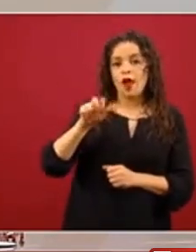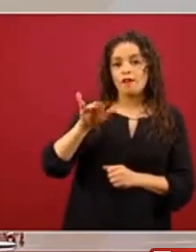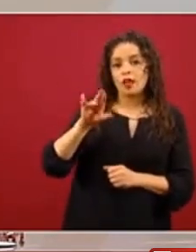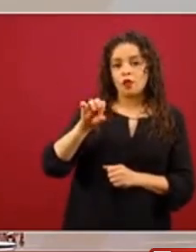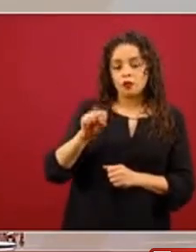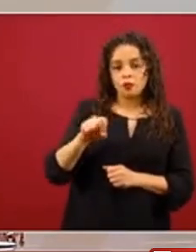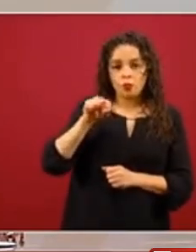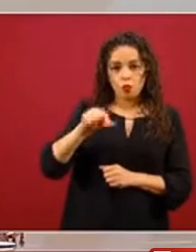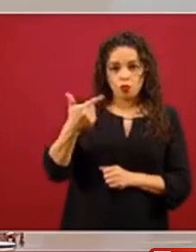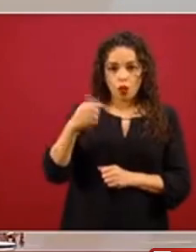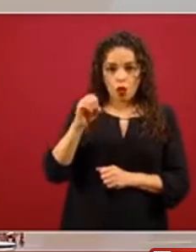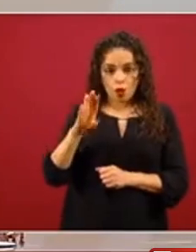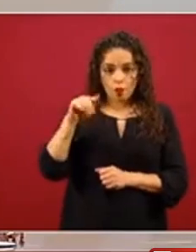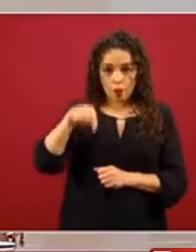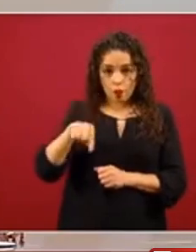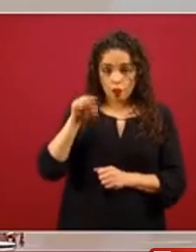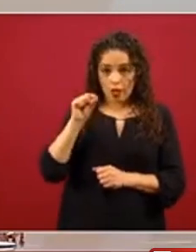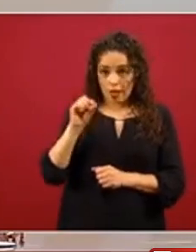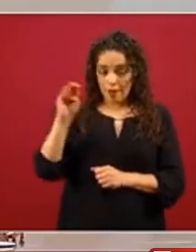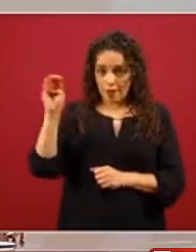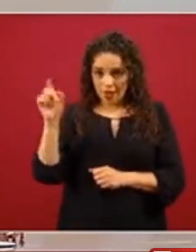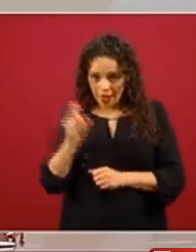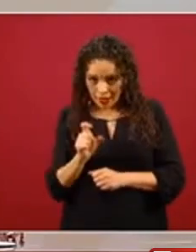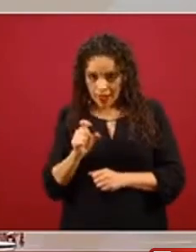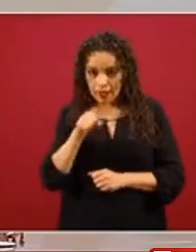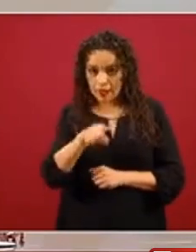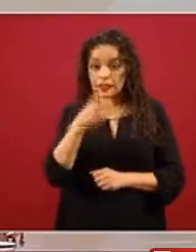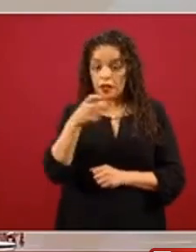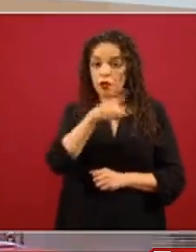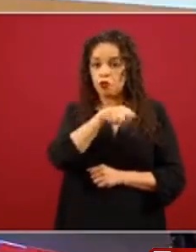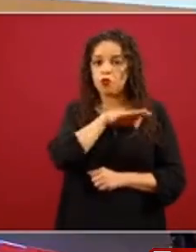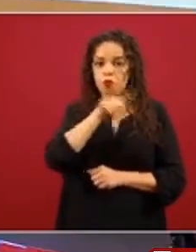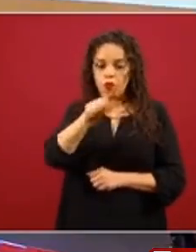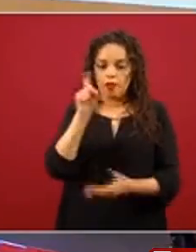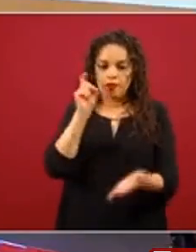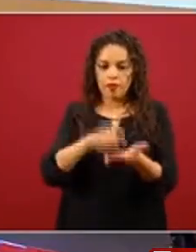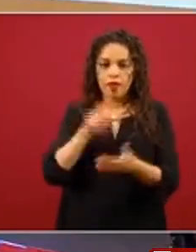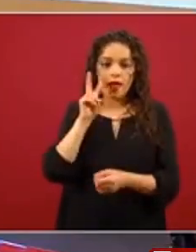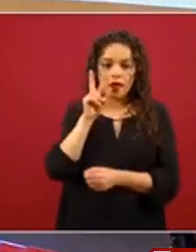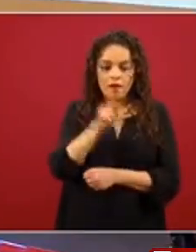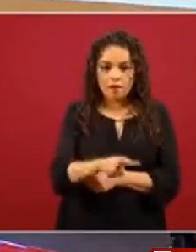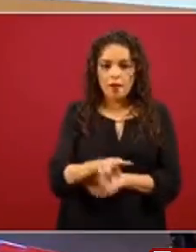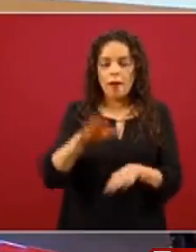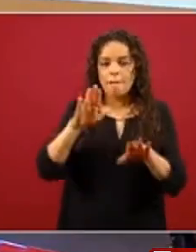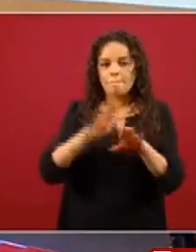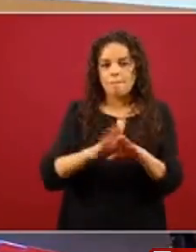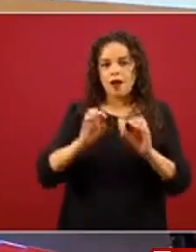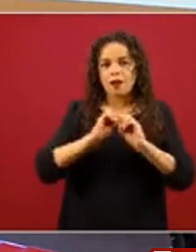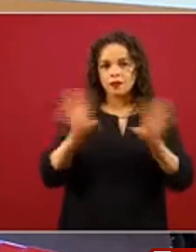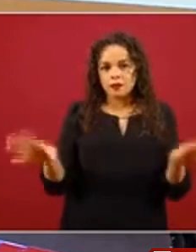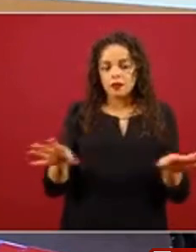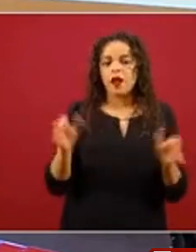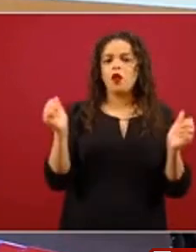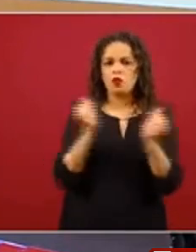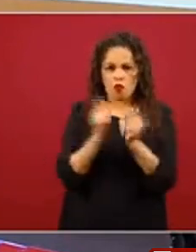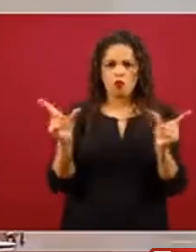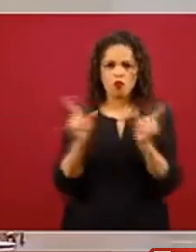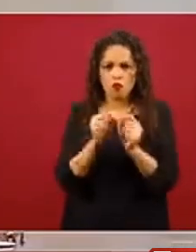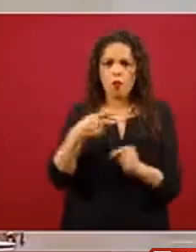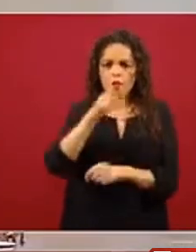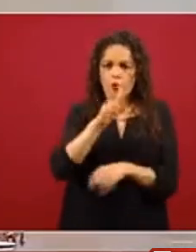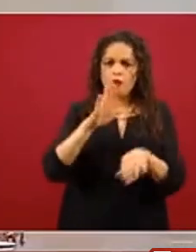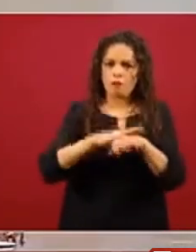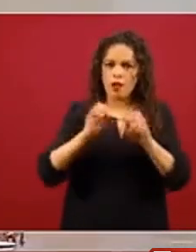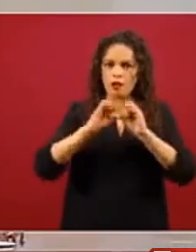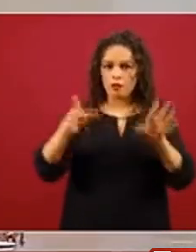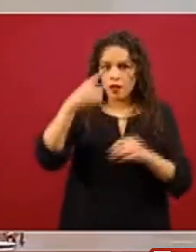coronavirus.gov.mx una ficha muy especial, muy prominente, que resuma nuevamente cuál es el posible uso